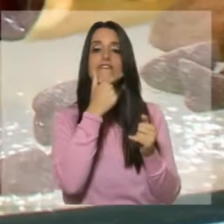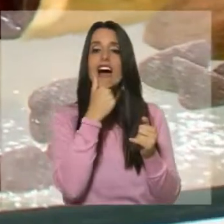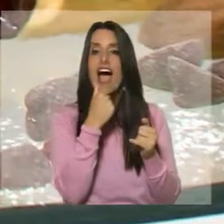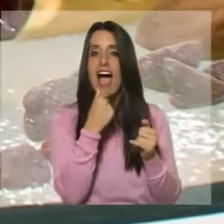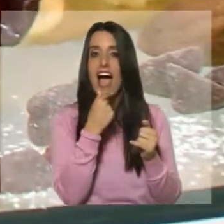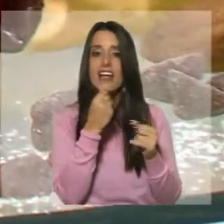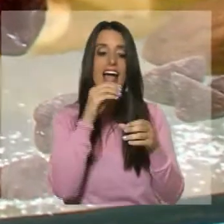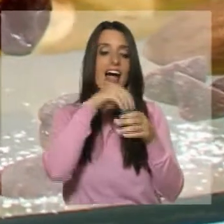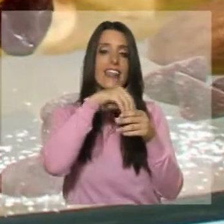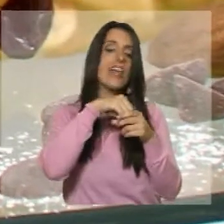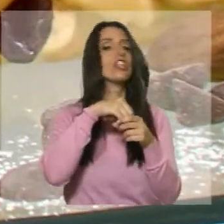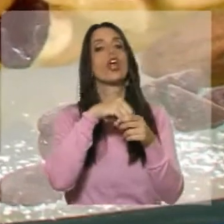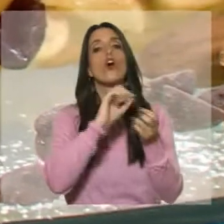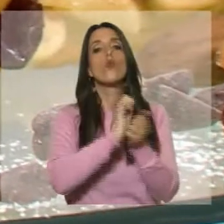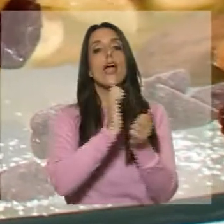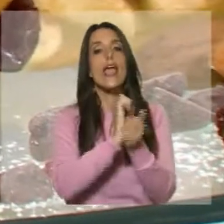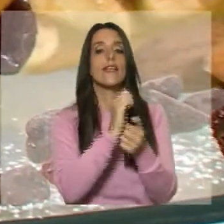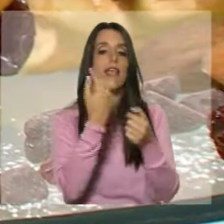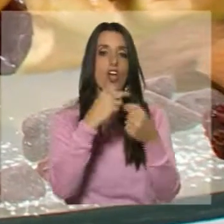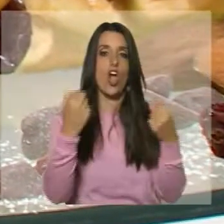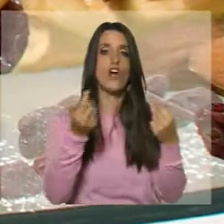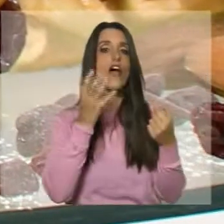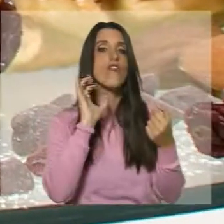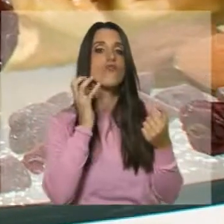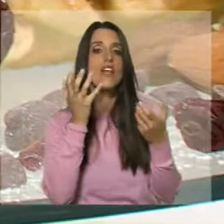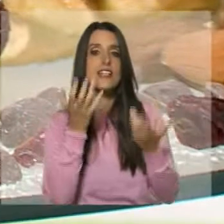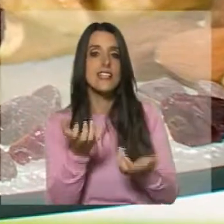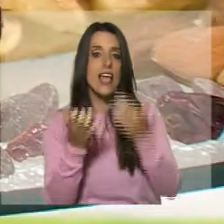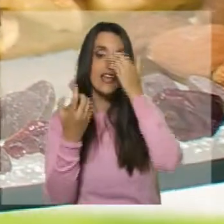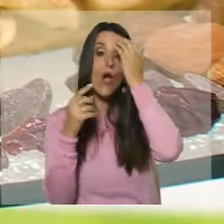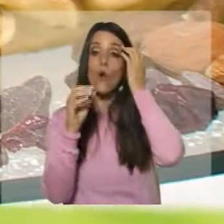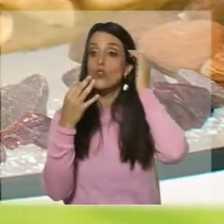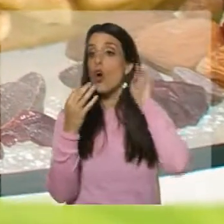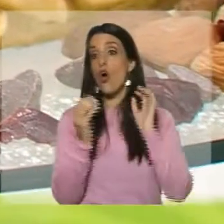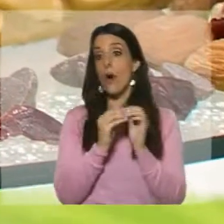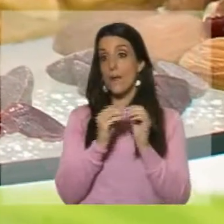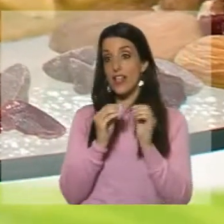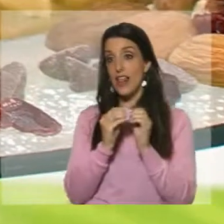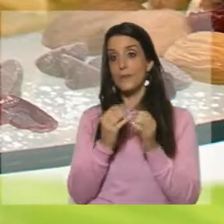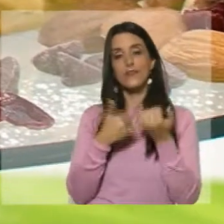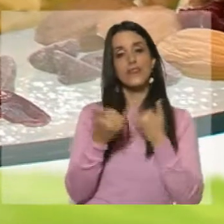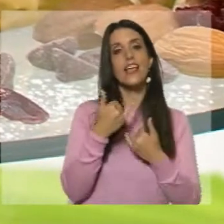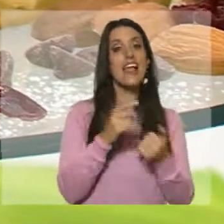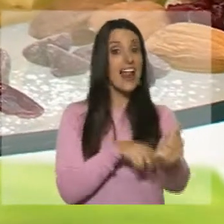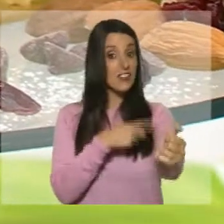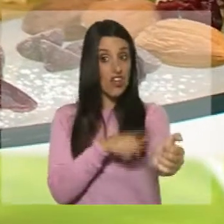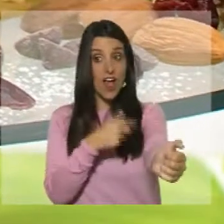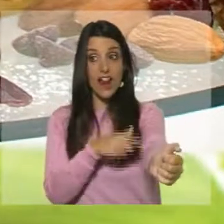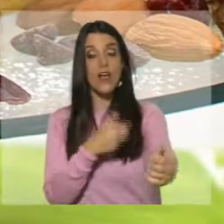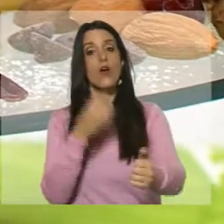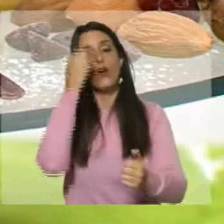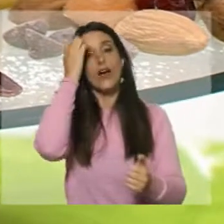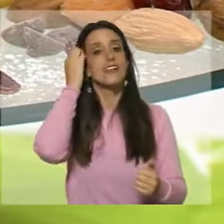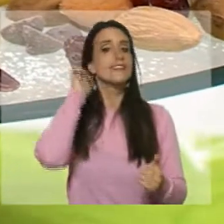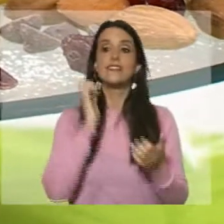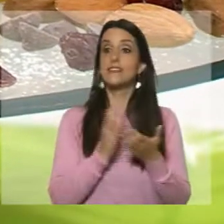de relleno le pusimos frutos secos, pero vos le podés poner. Que yo, vos sabés que le comentaba a la compañera hoy. La tradicional, digamos, de esto es que lleve canela y pasa